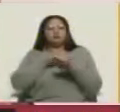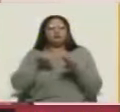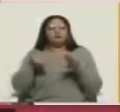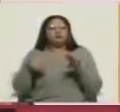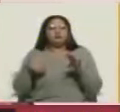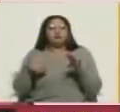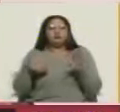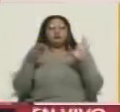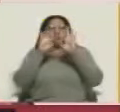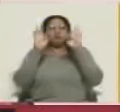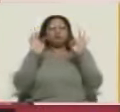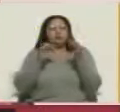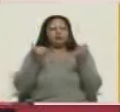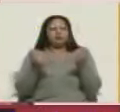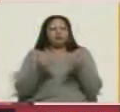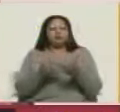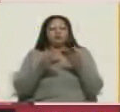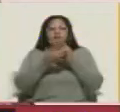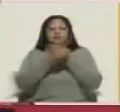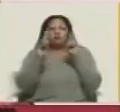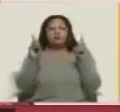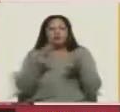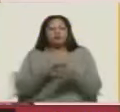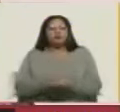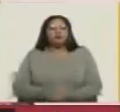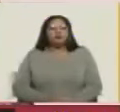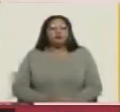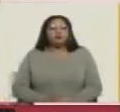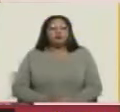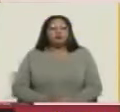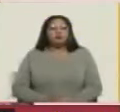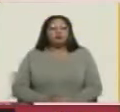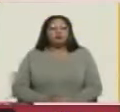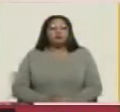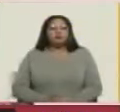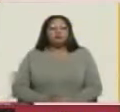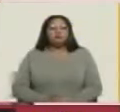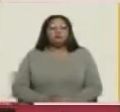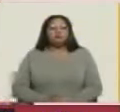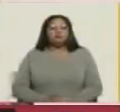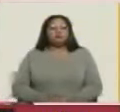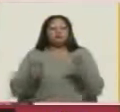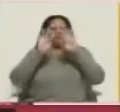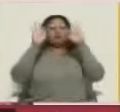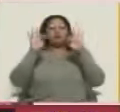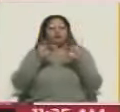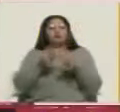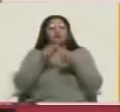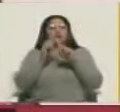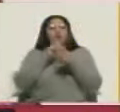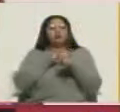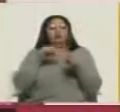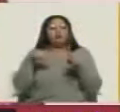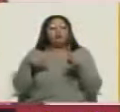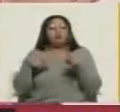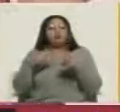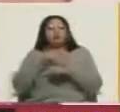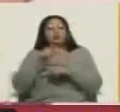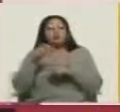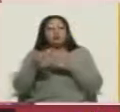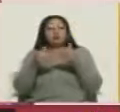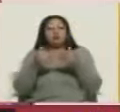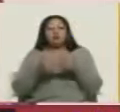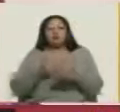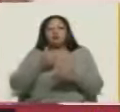nuestro mecanismo democrático, la forma de escoger nuestro candidato o candidata a cualquier